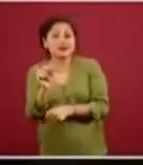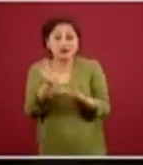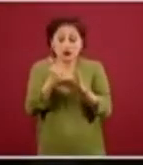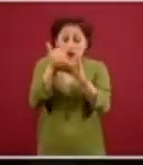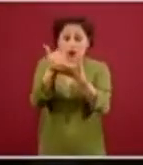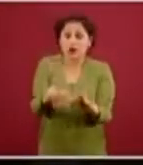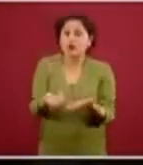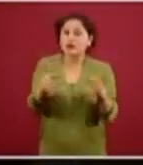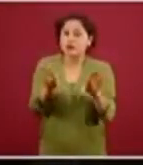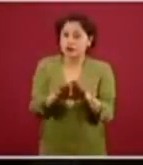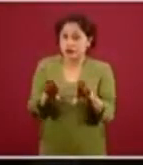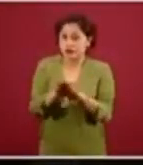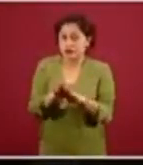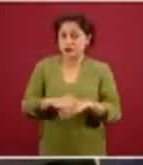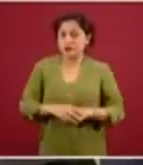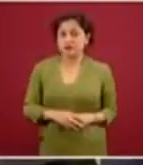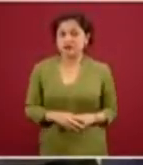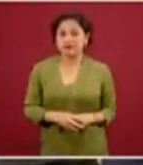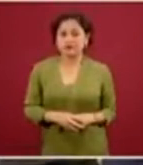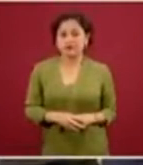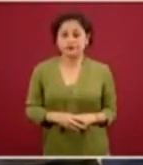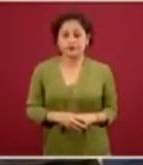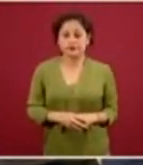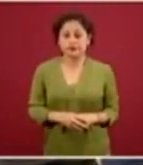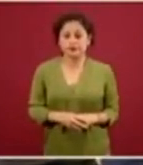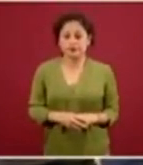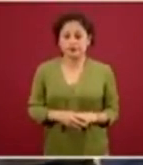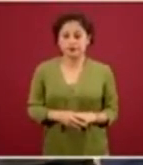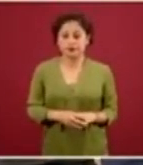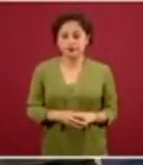va a emerger de esto. La siguiente, por favor.